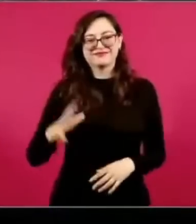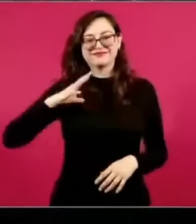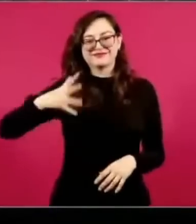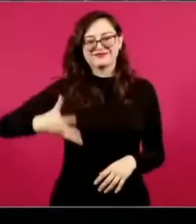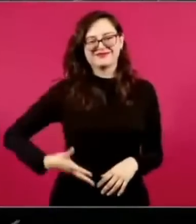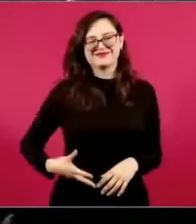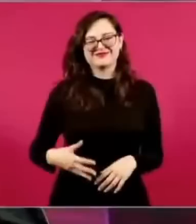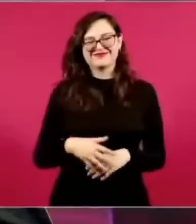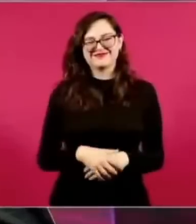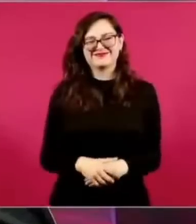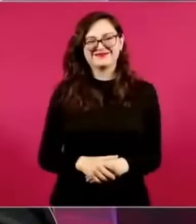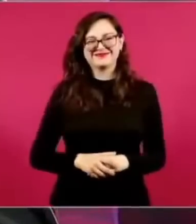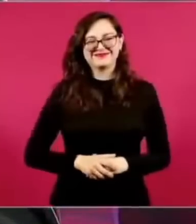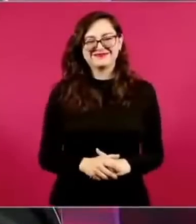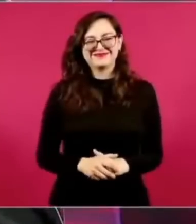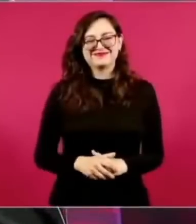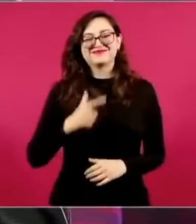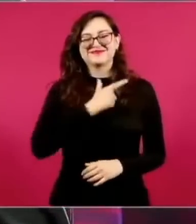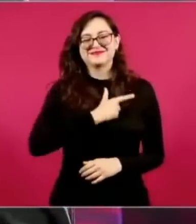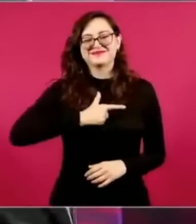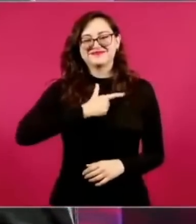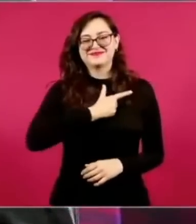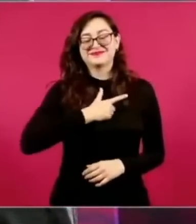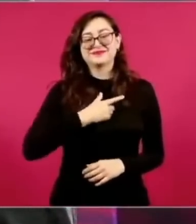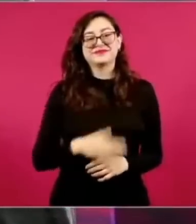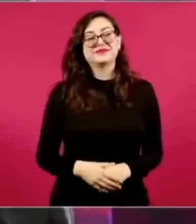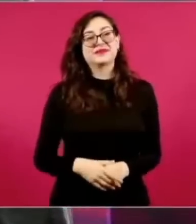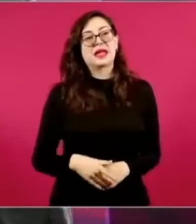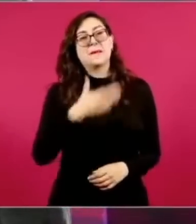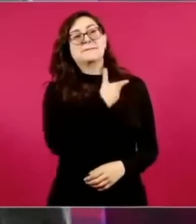nos da mucho gusto.